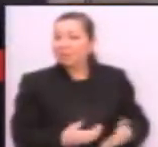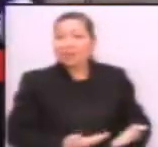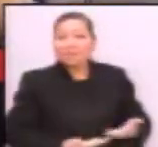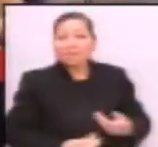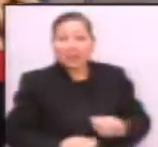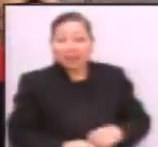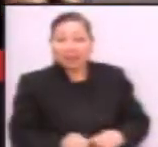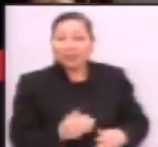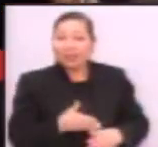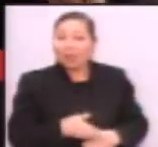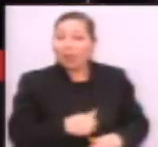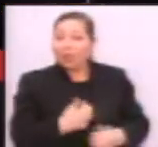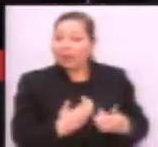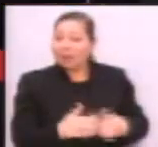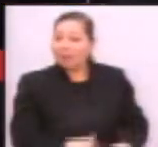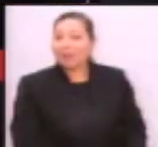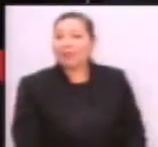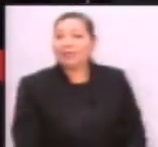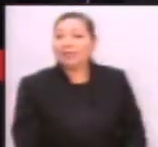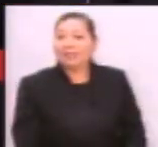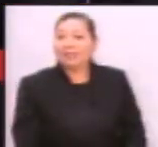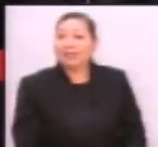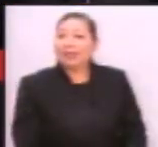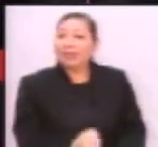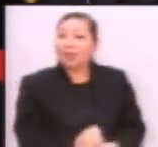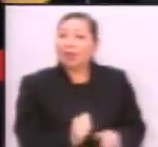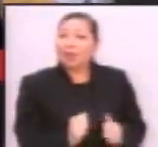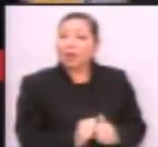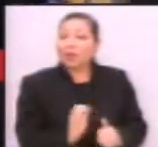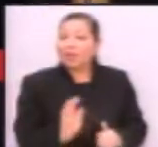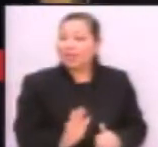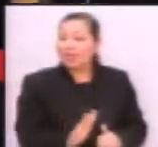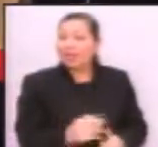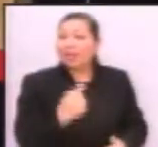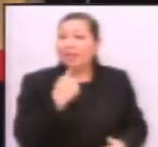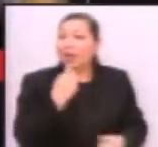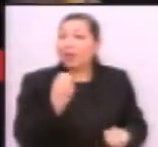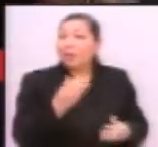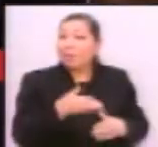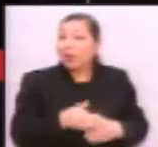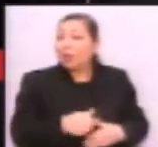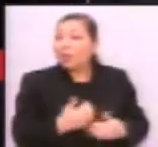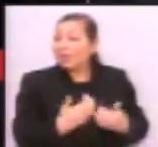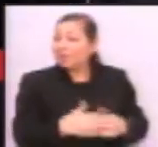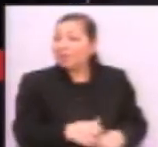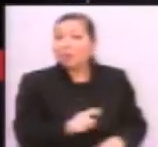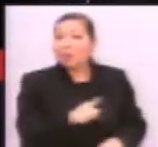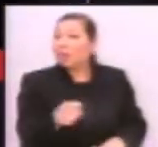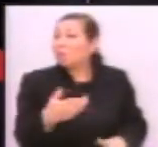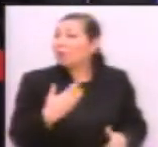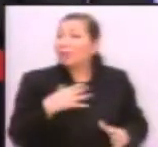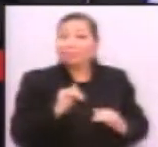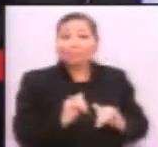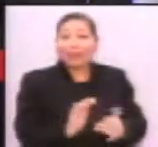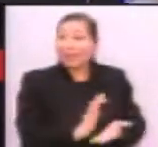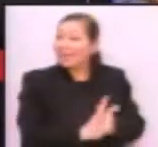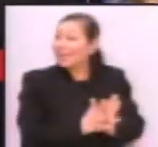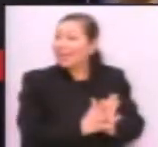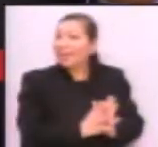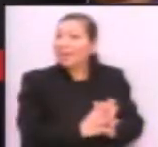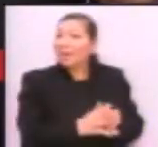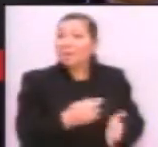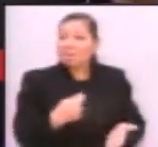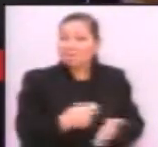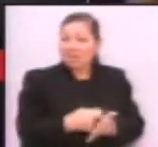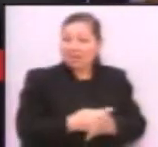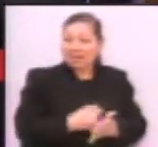van a vender, va a entrar otra empresa a trabajar con ellos y van a decir, como ha entrado otra empresa, ustedes no pueden retener nada, ahora nos